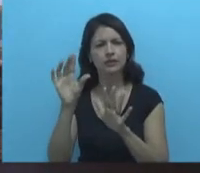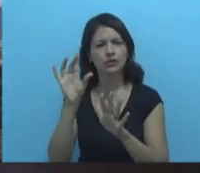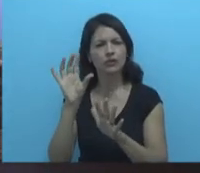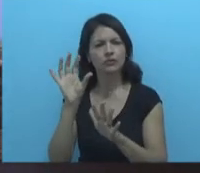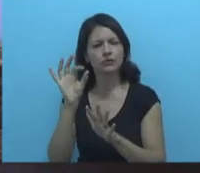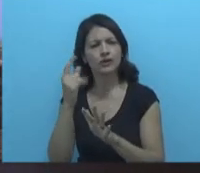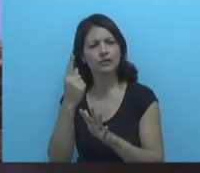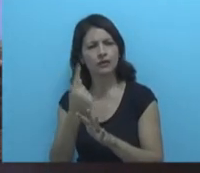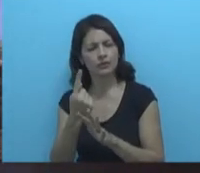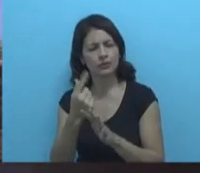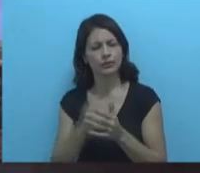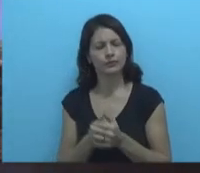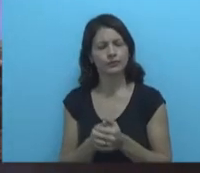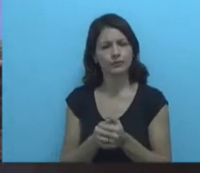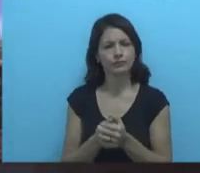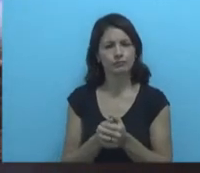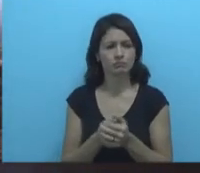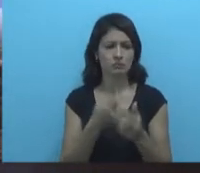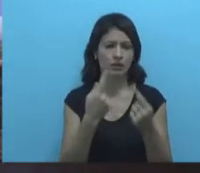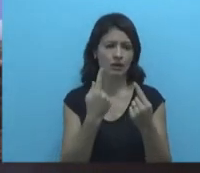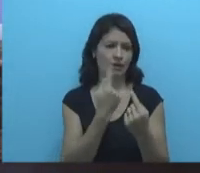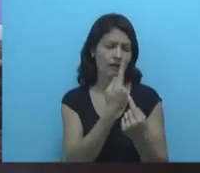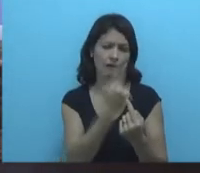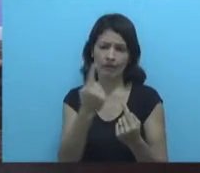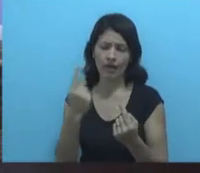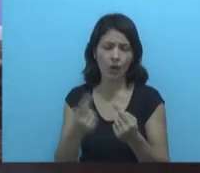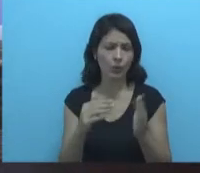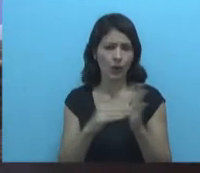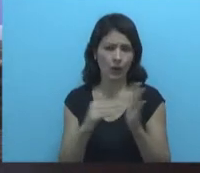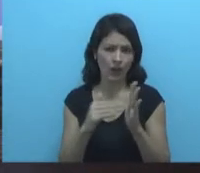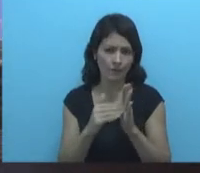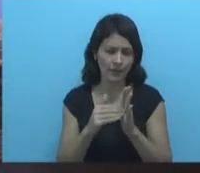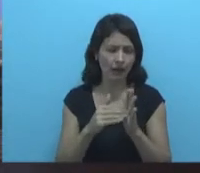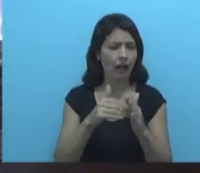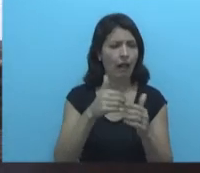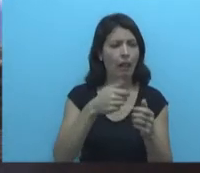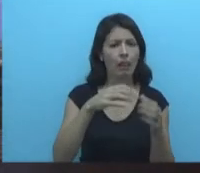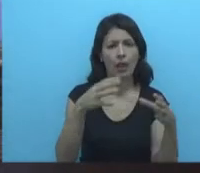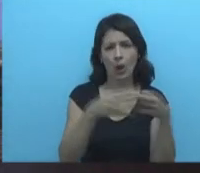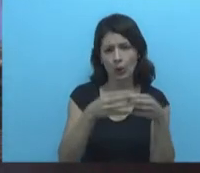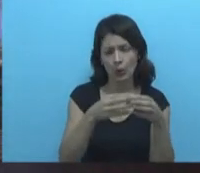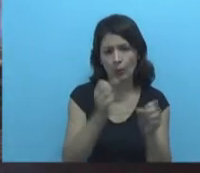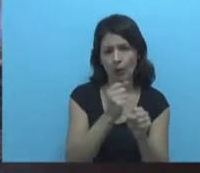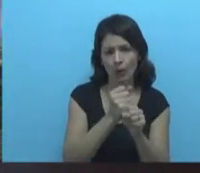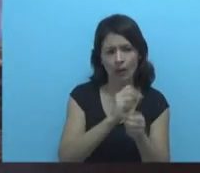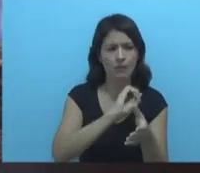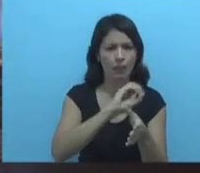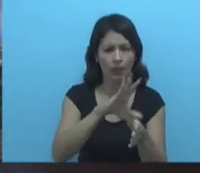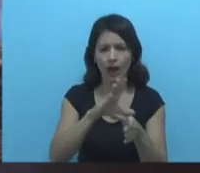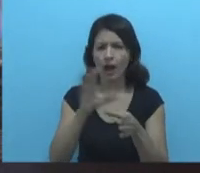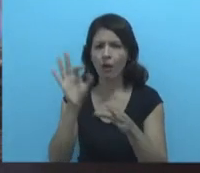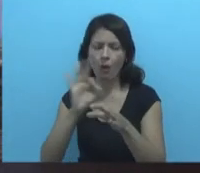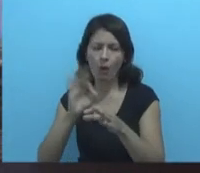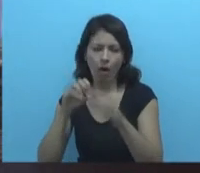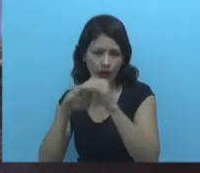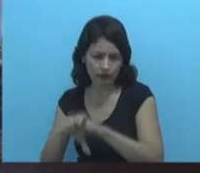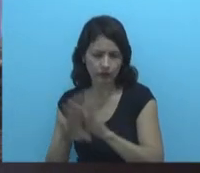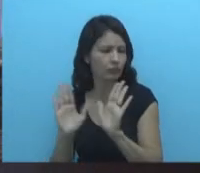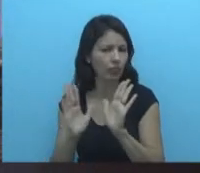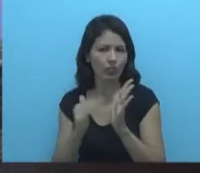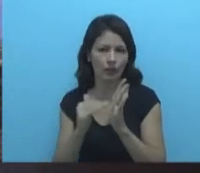A sus destinos. Y los asuntos centrados, número 2, periodo